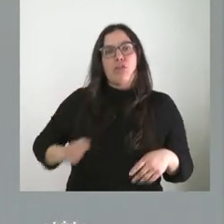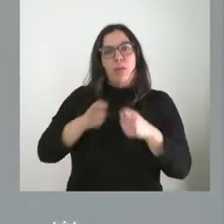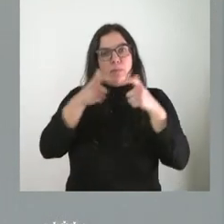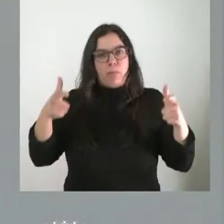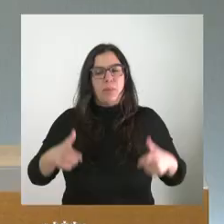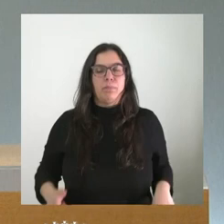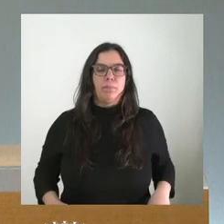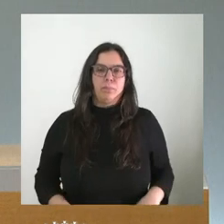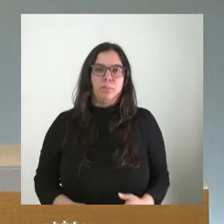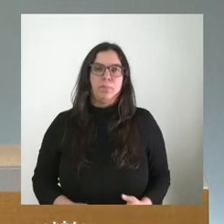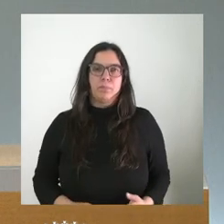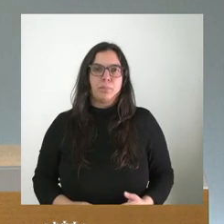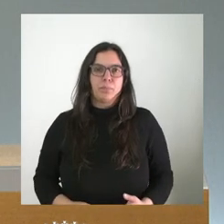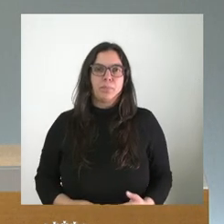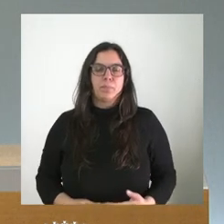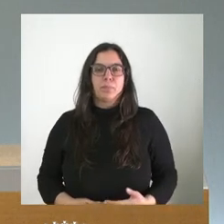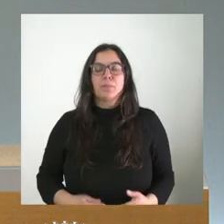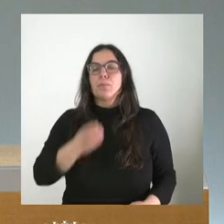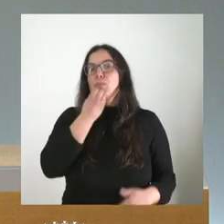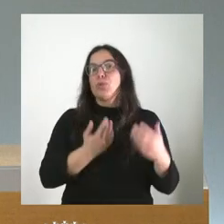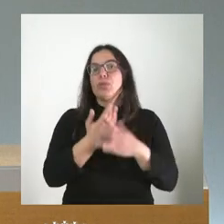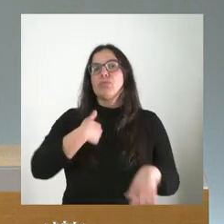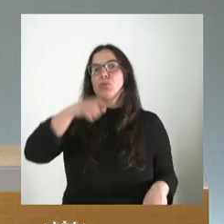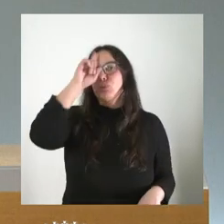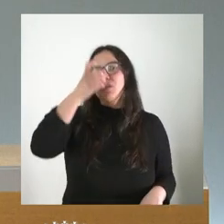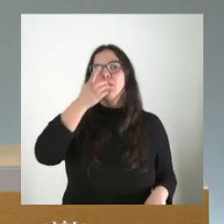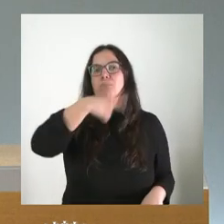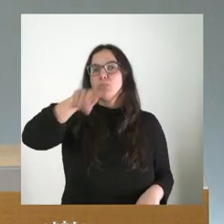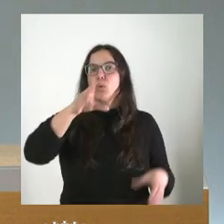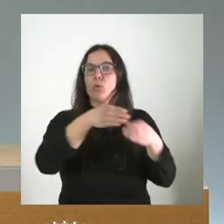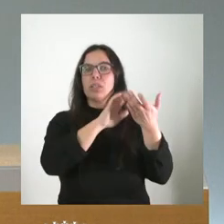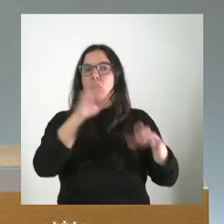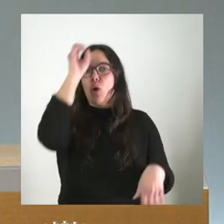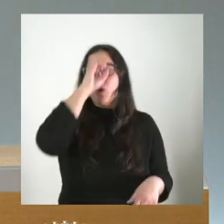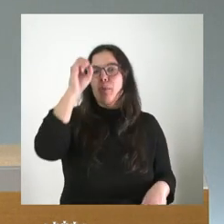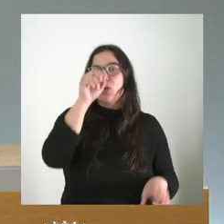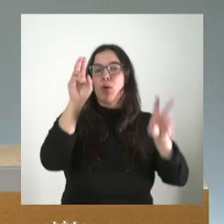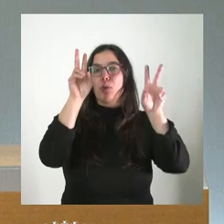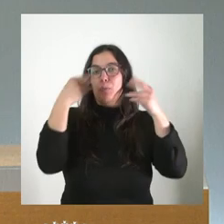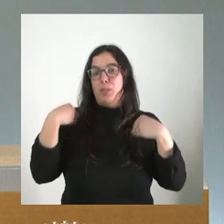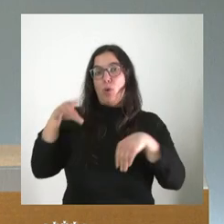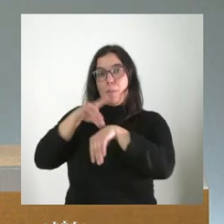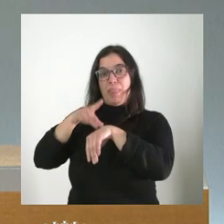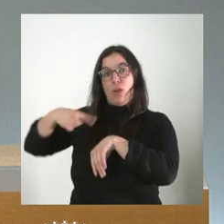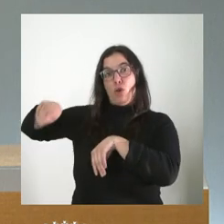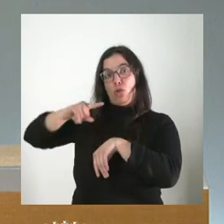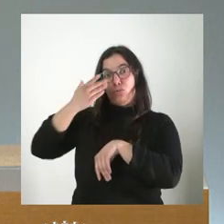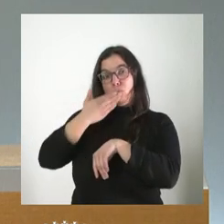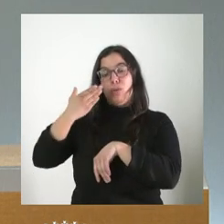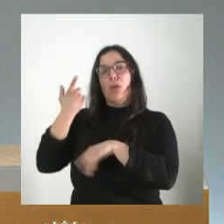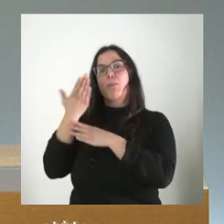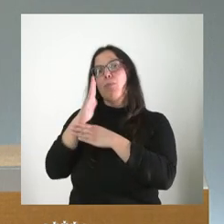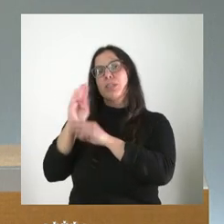autónomas Buenos días yo no sé si en opinión de la junta estas propuestas que hacen los médicos les parece que